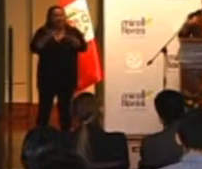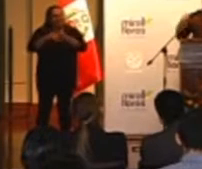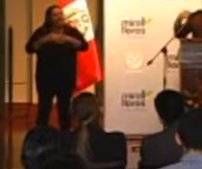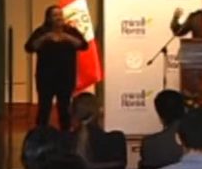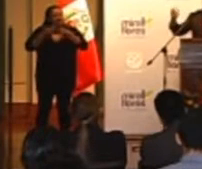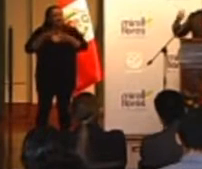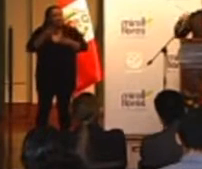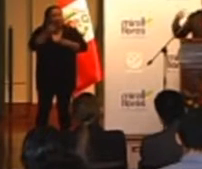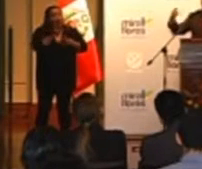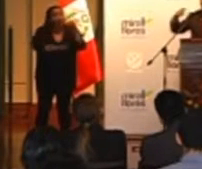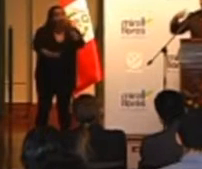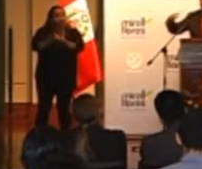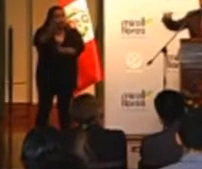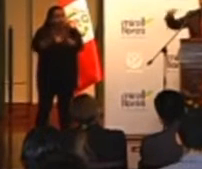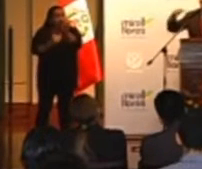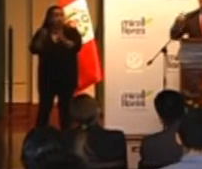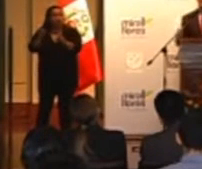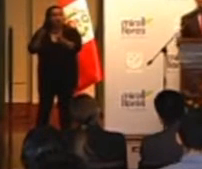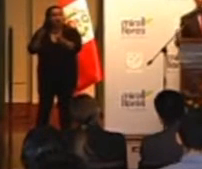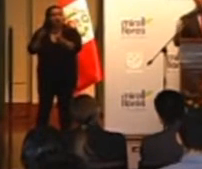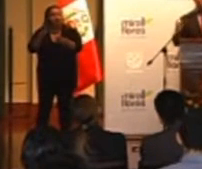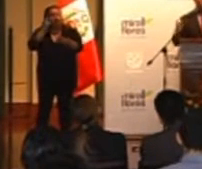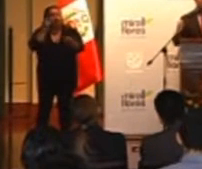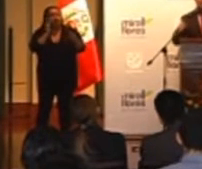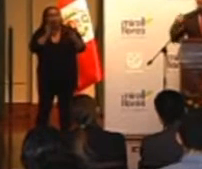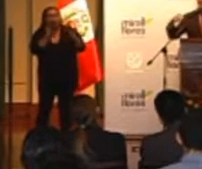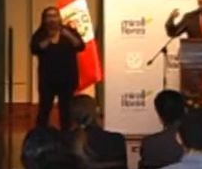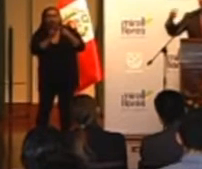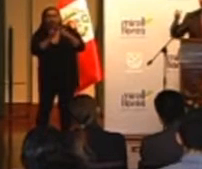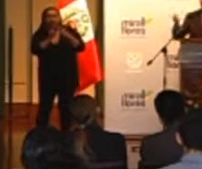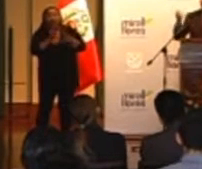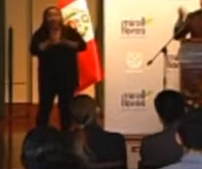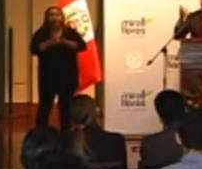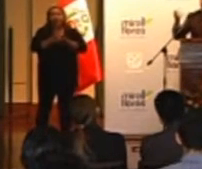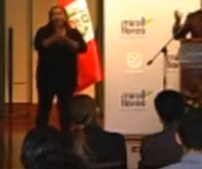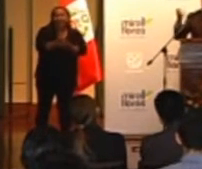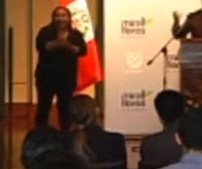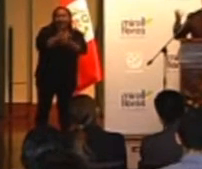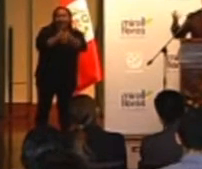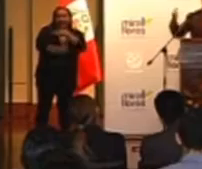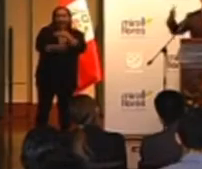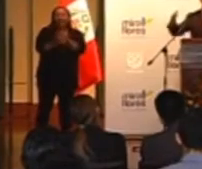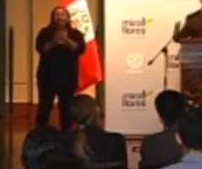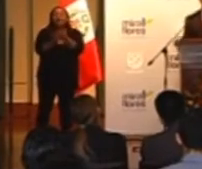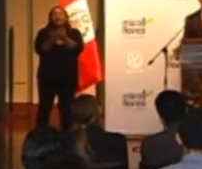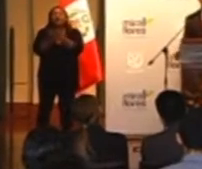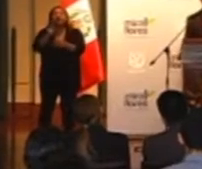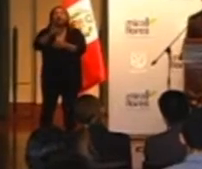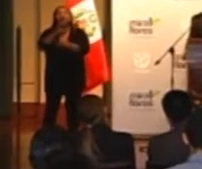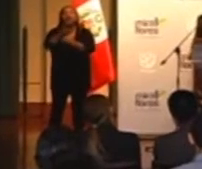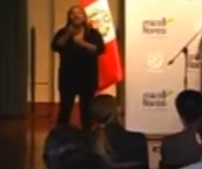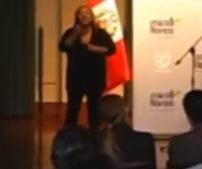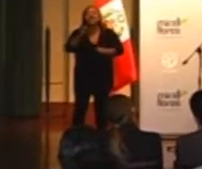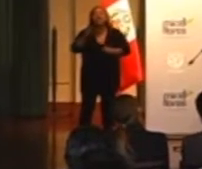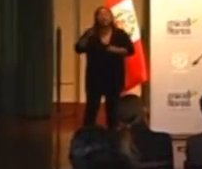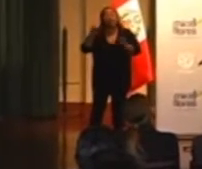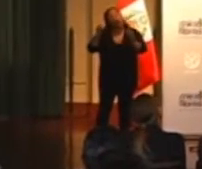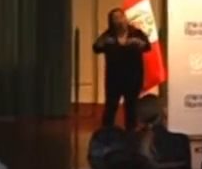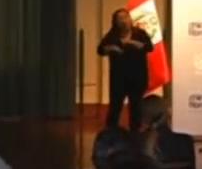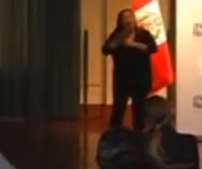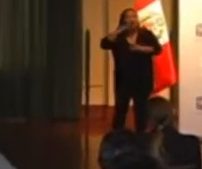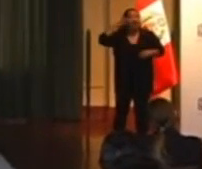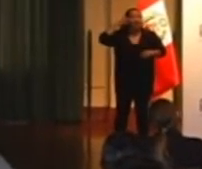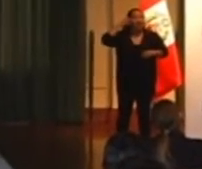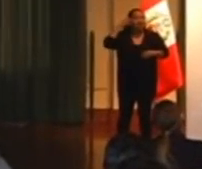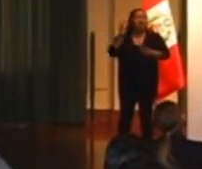de que hay personas que están familiarizadas con el distrito y que pueden actuar mucho más celeramente desde el distrito de Miraflores.